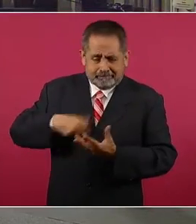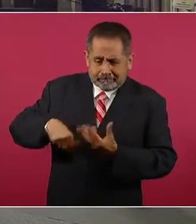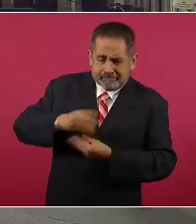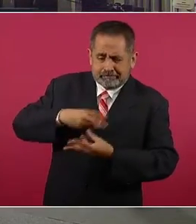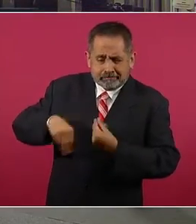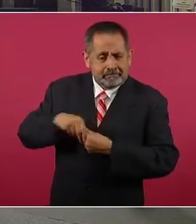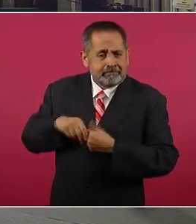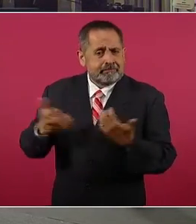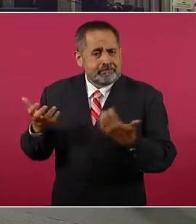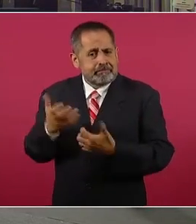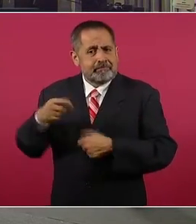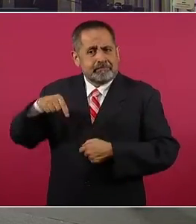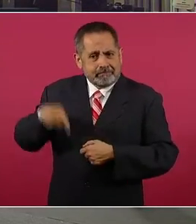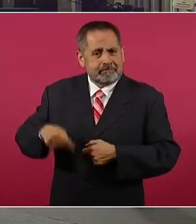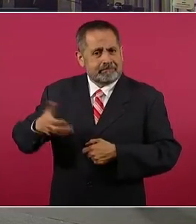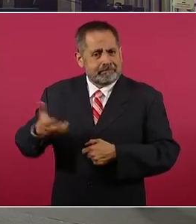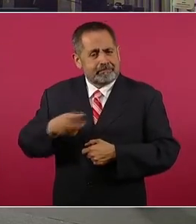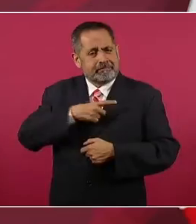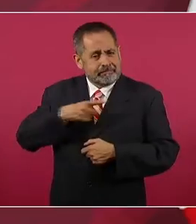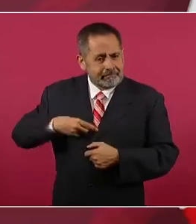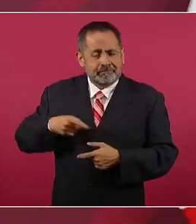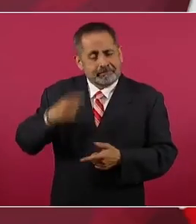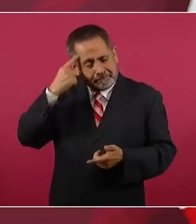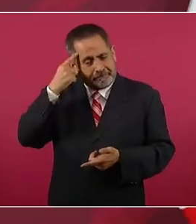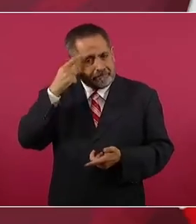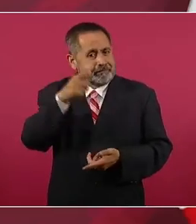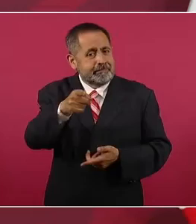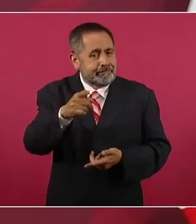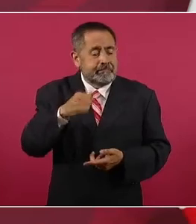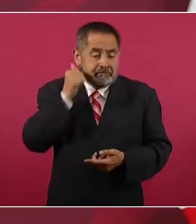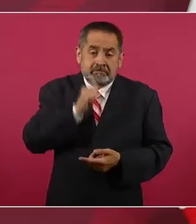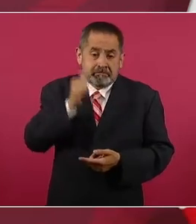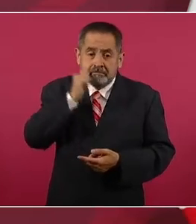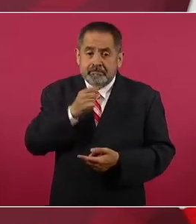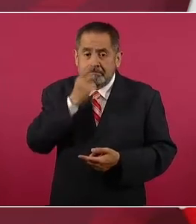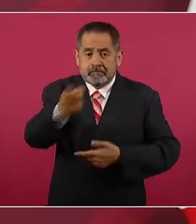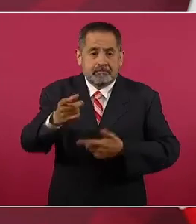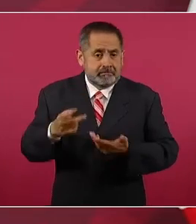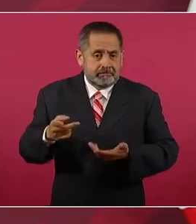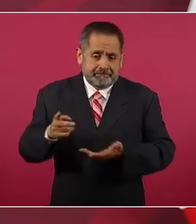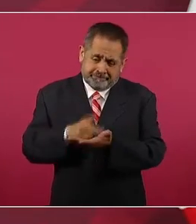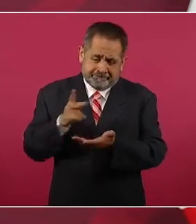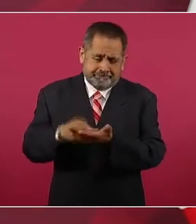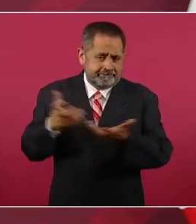energética, de que tenemos que producir